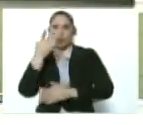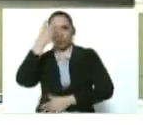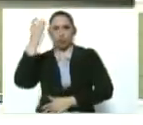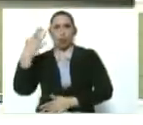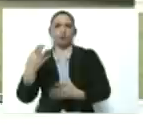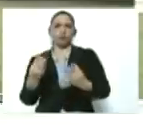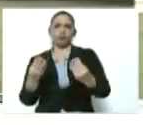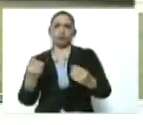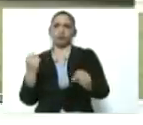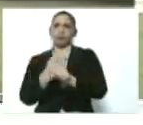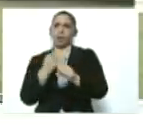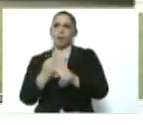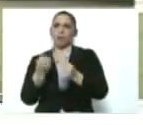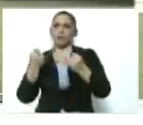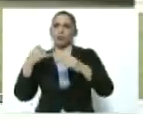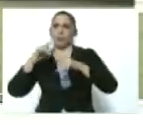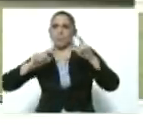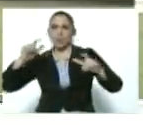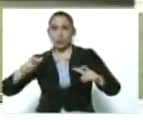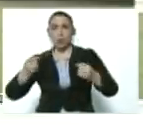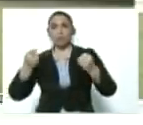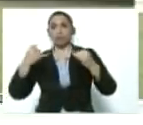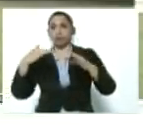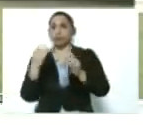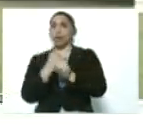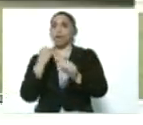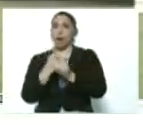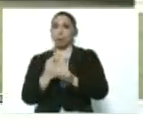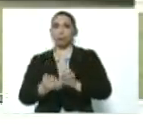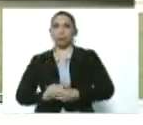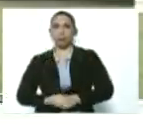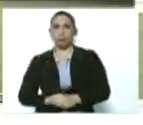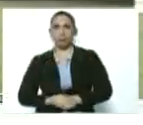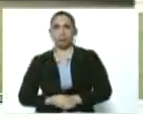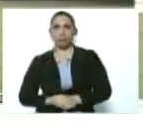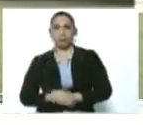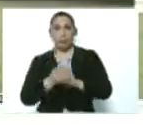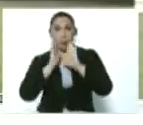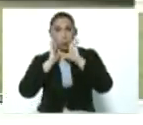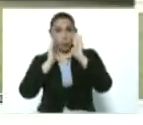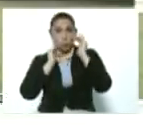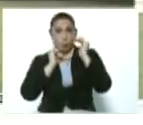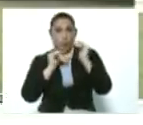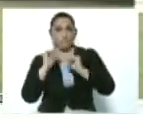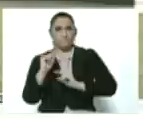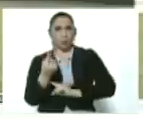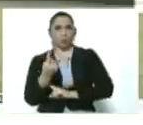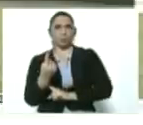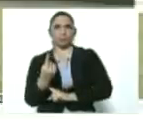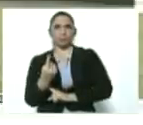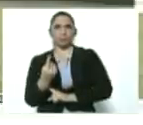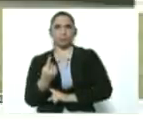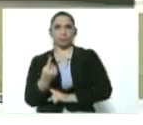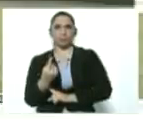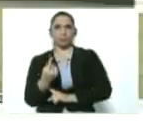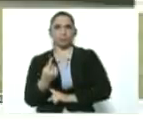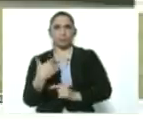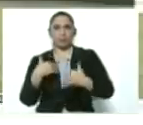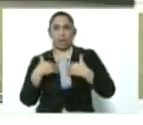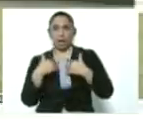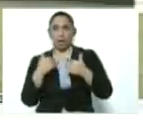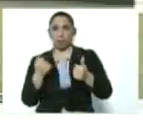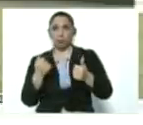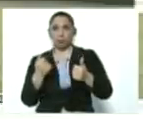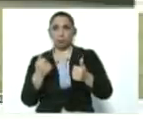trabajo de tanta gente tanto trabajo atendiendo los prioritarios que es la salud